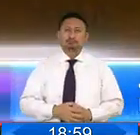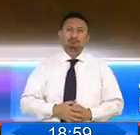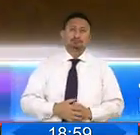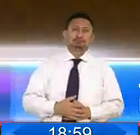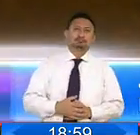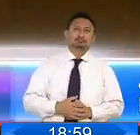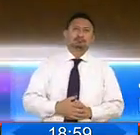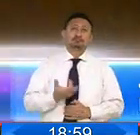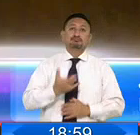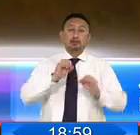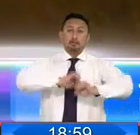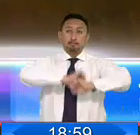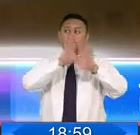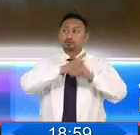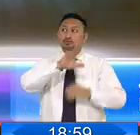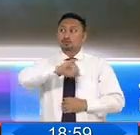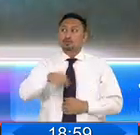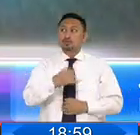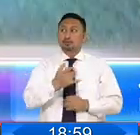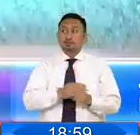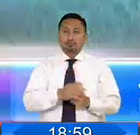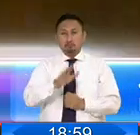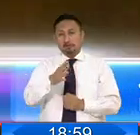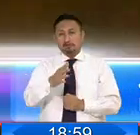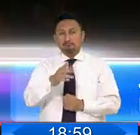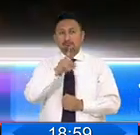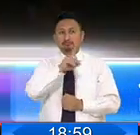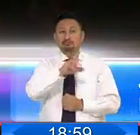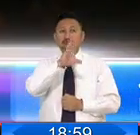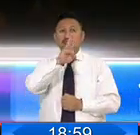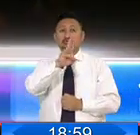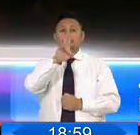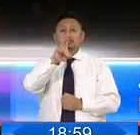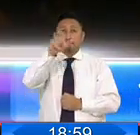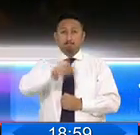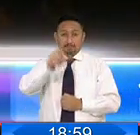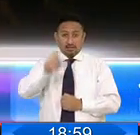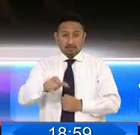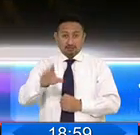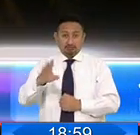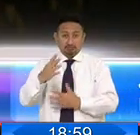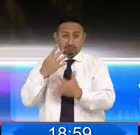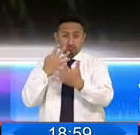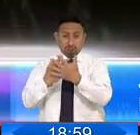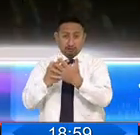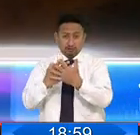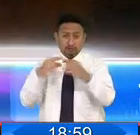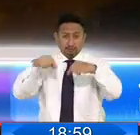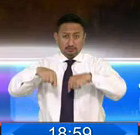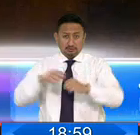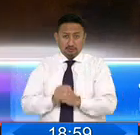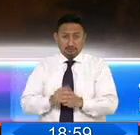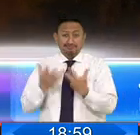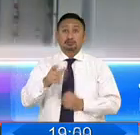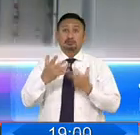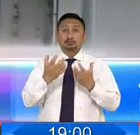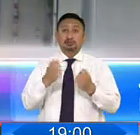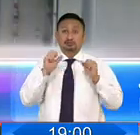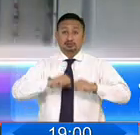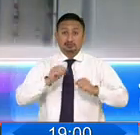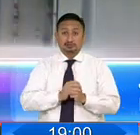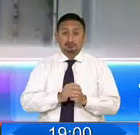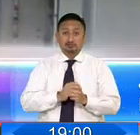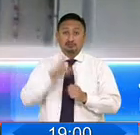Pero fue en la madrugada de este jueves cuando alrededor de 167 personas privadas de su libertad habrían intentado escapar.